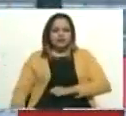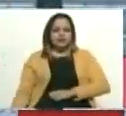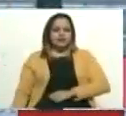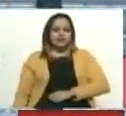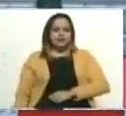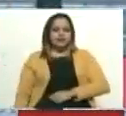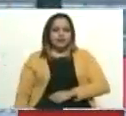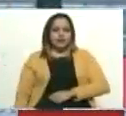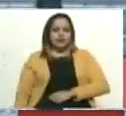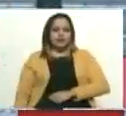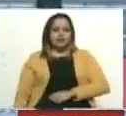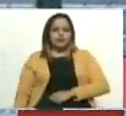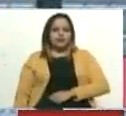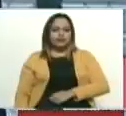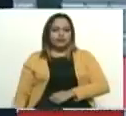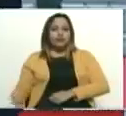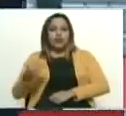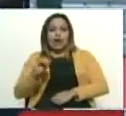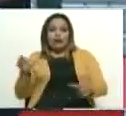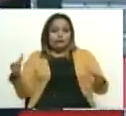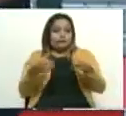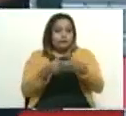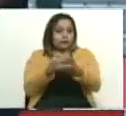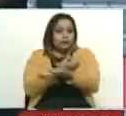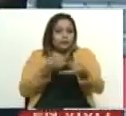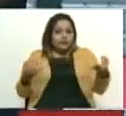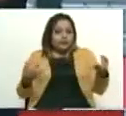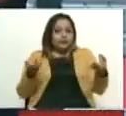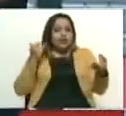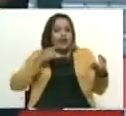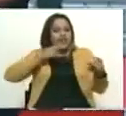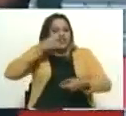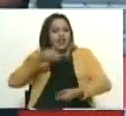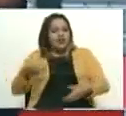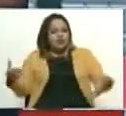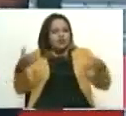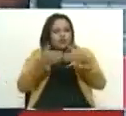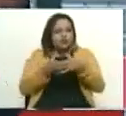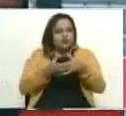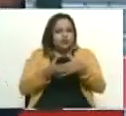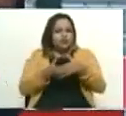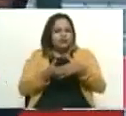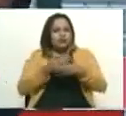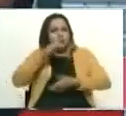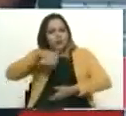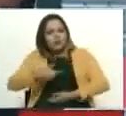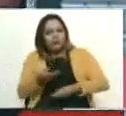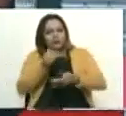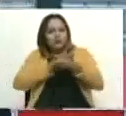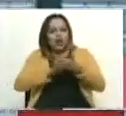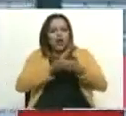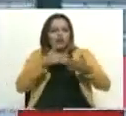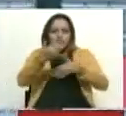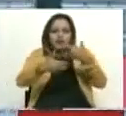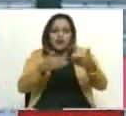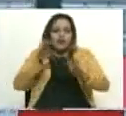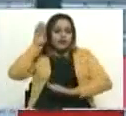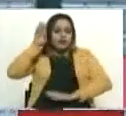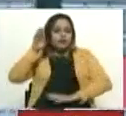una conjunción perfecta, hay una verdadera conjunción para armonizar el avance hacia el futuro que nos